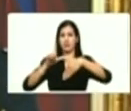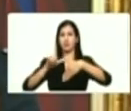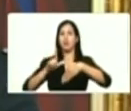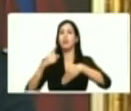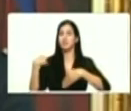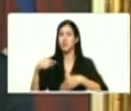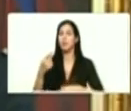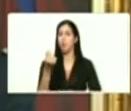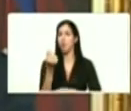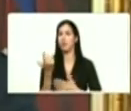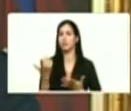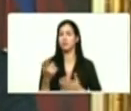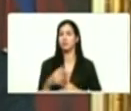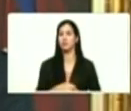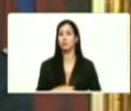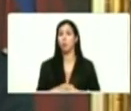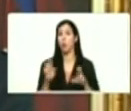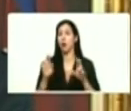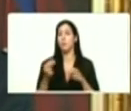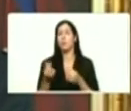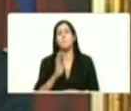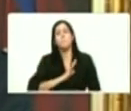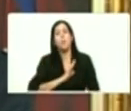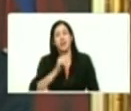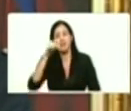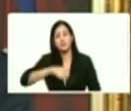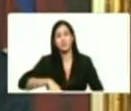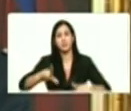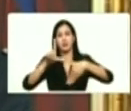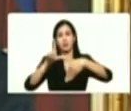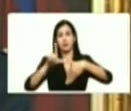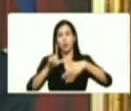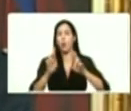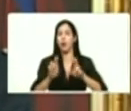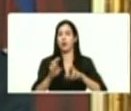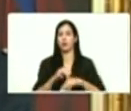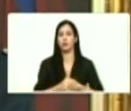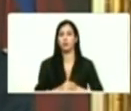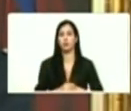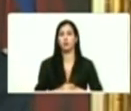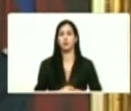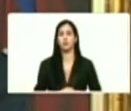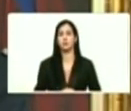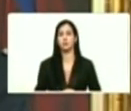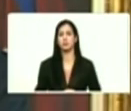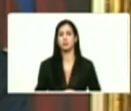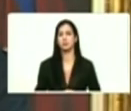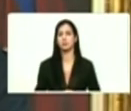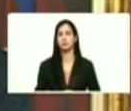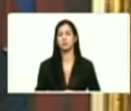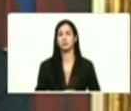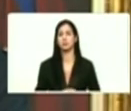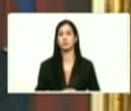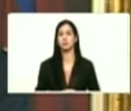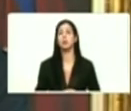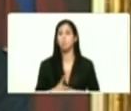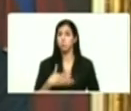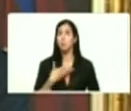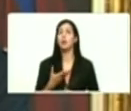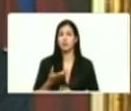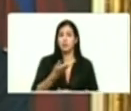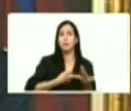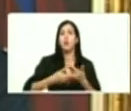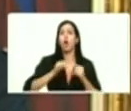monedas bueno ojalá las monedas de nuestra América fueran monedas como lo hemos logrado en algunos momentos también de